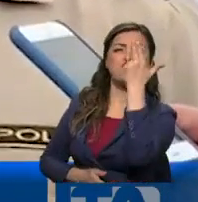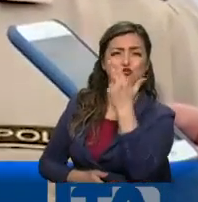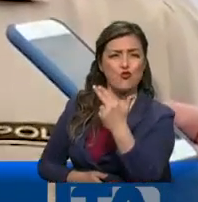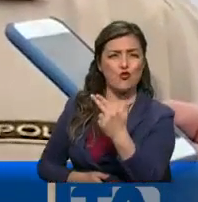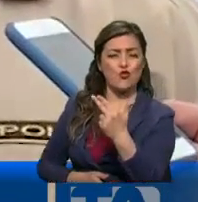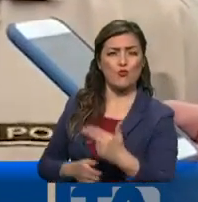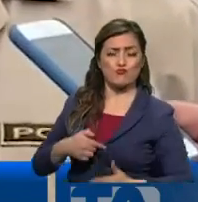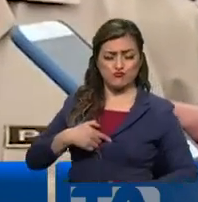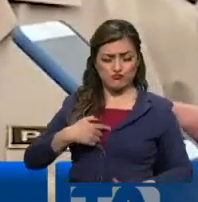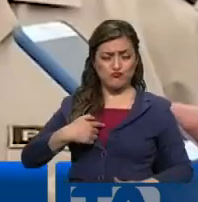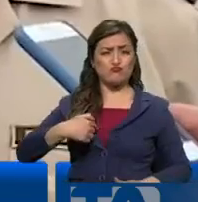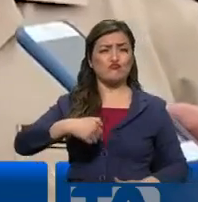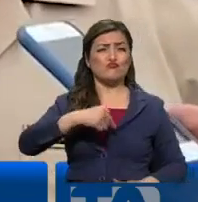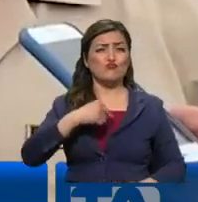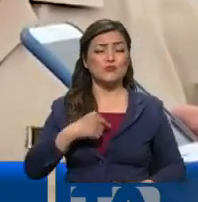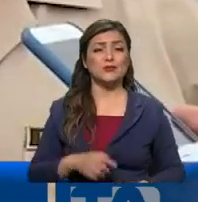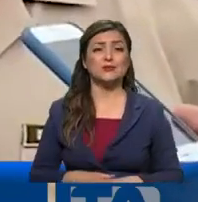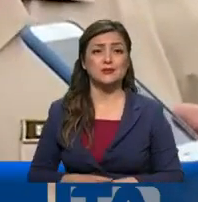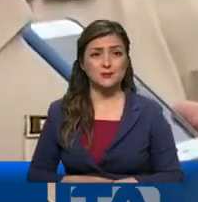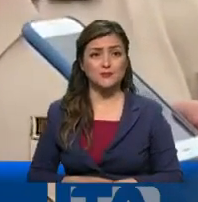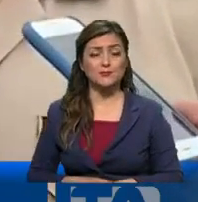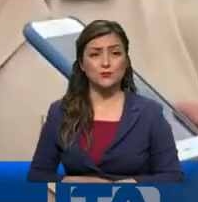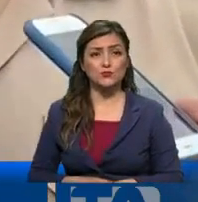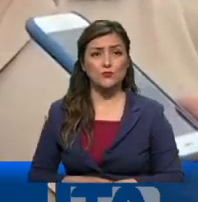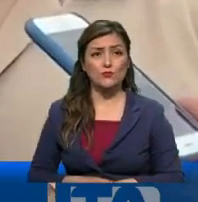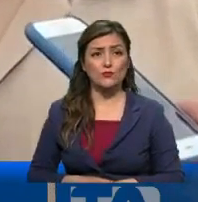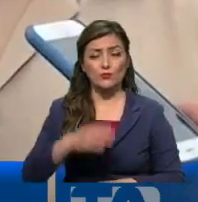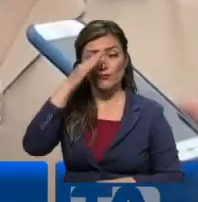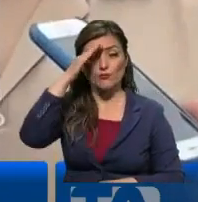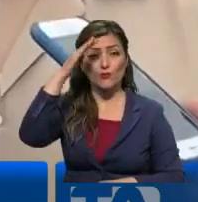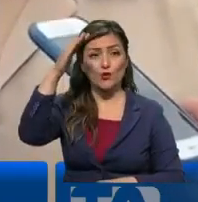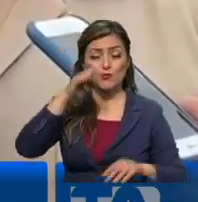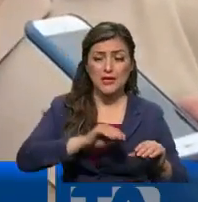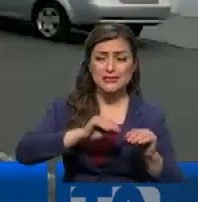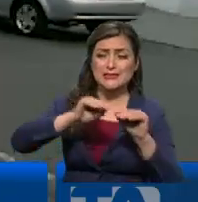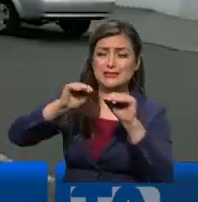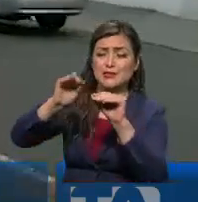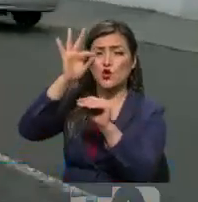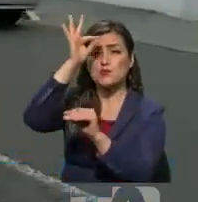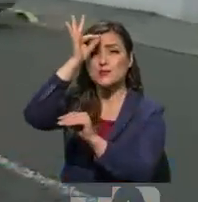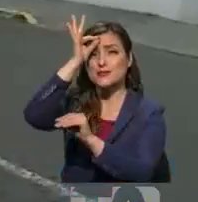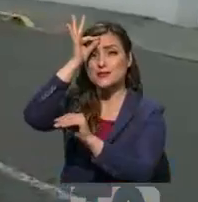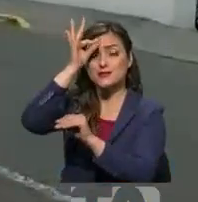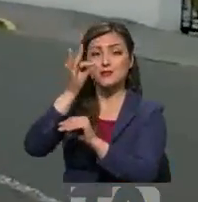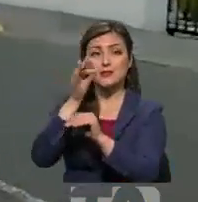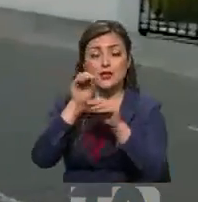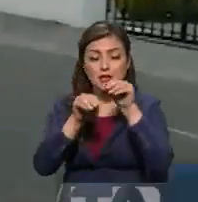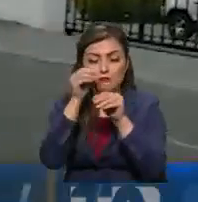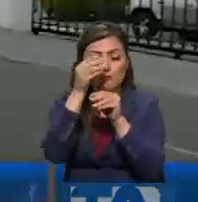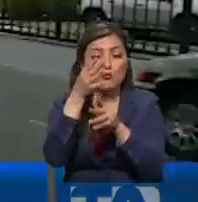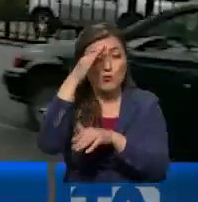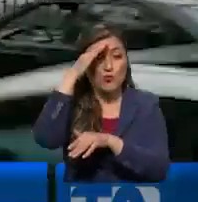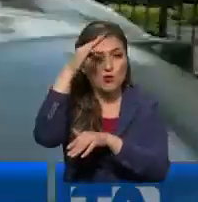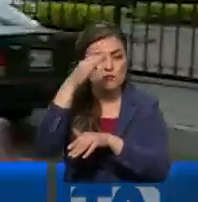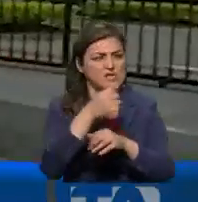a la altura del tórax, por lo cual inmediatamente el servidor policial fue trasladado al hospital base. Según el parte policial, el uniformado